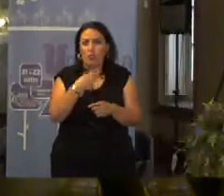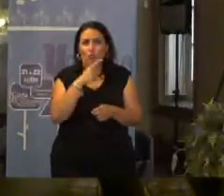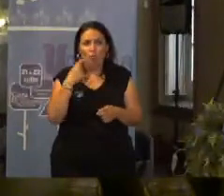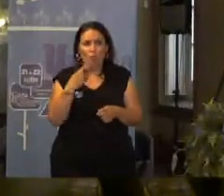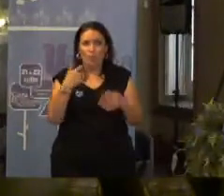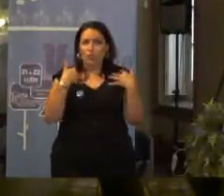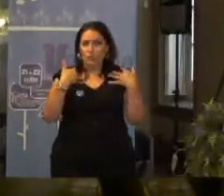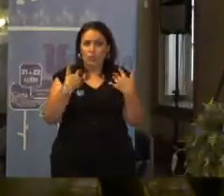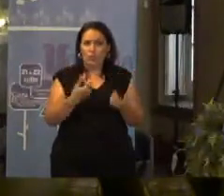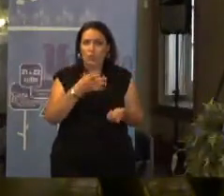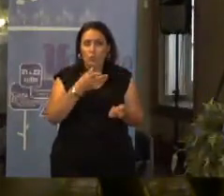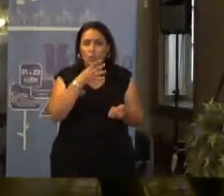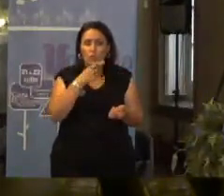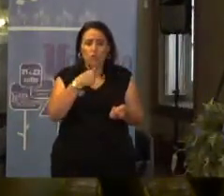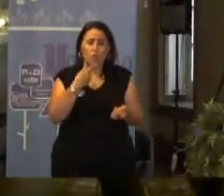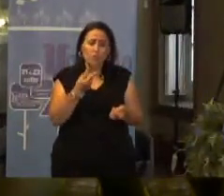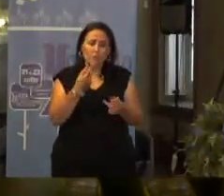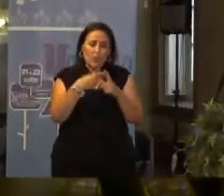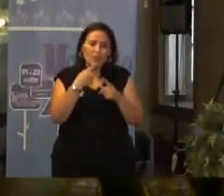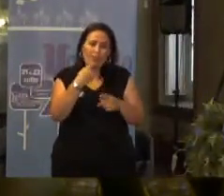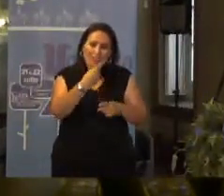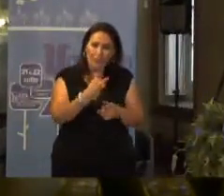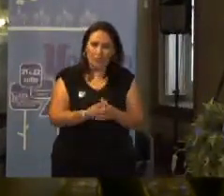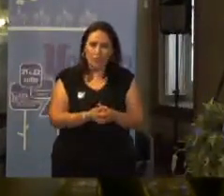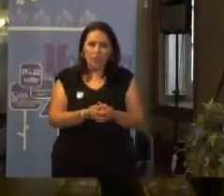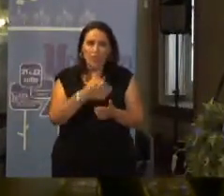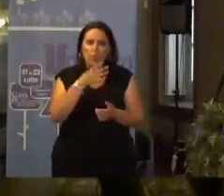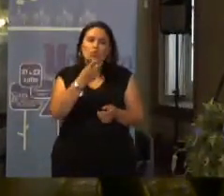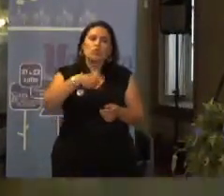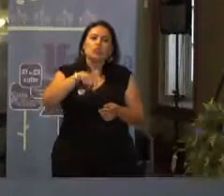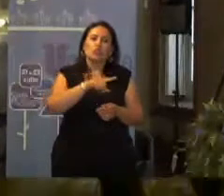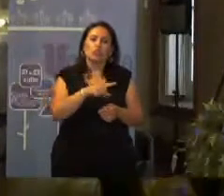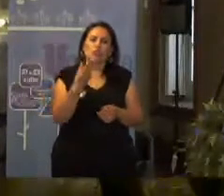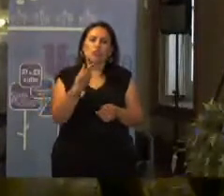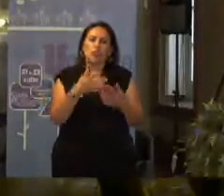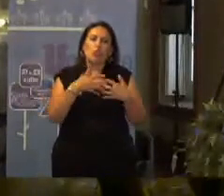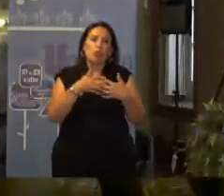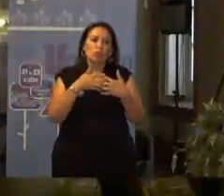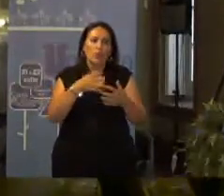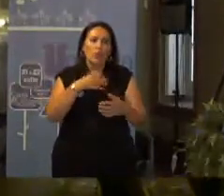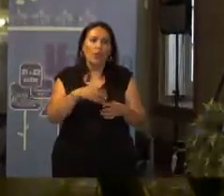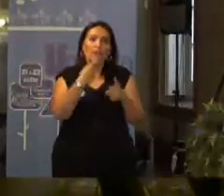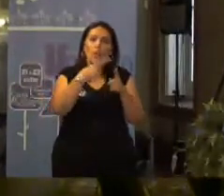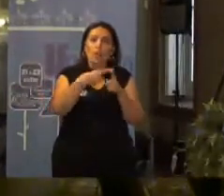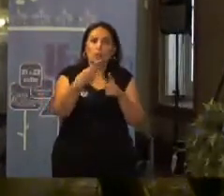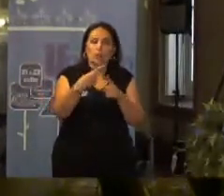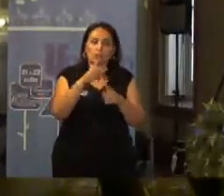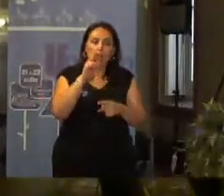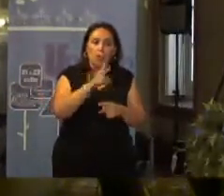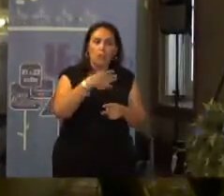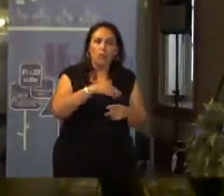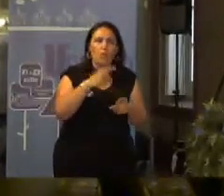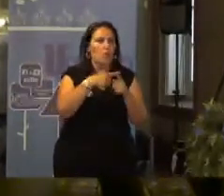porque creo que é importante reflectir sobre o que podemos facer, pero tamén sobre as cousas que non se fixeron ben. Eu sobre